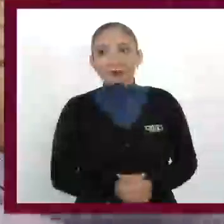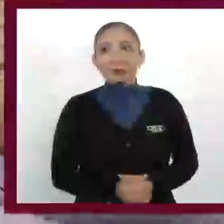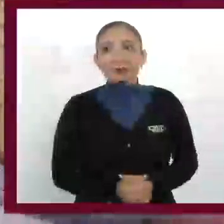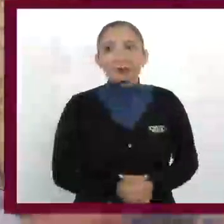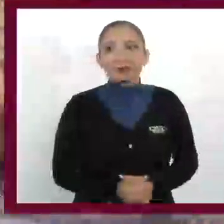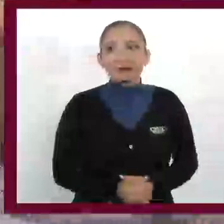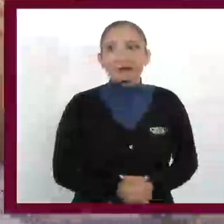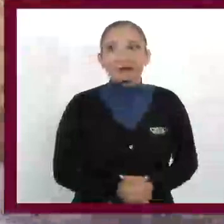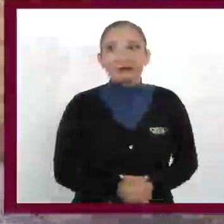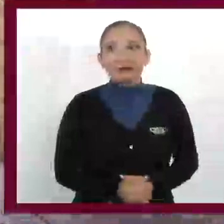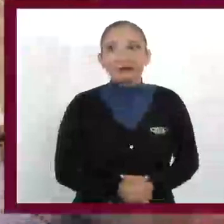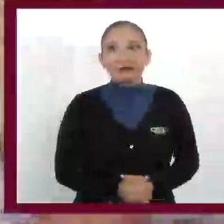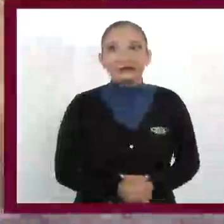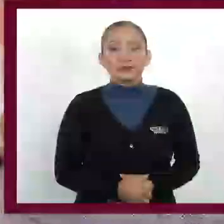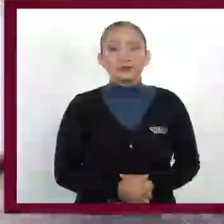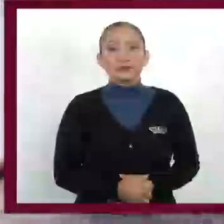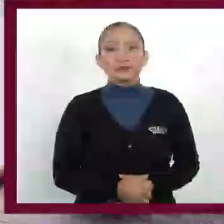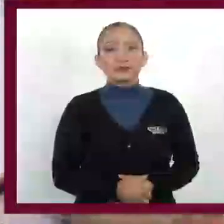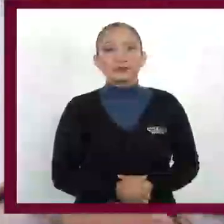eso.